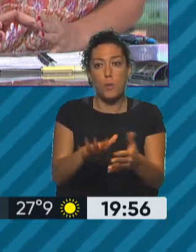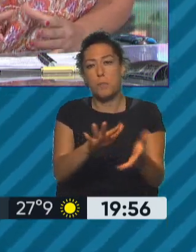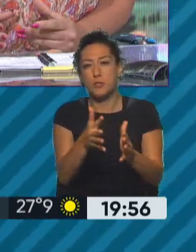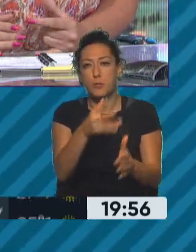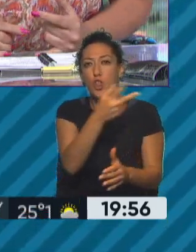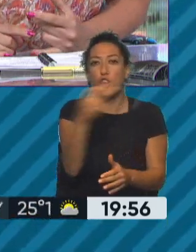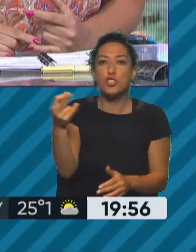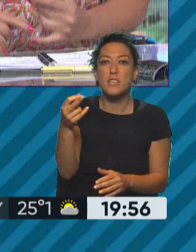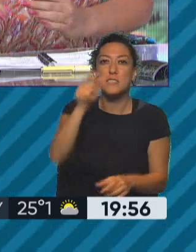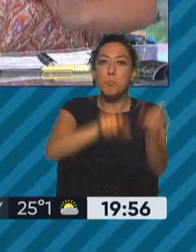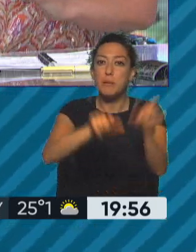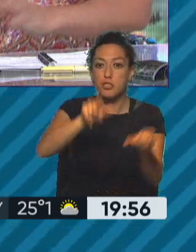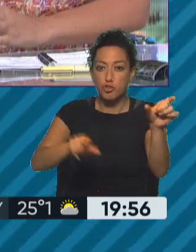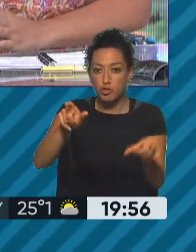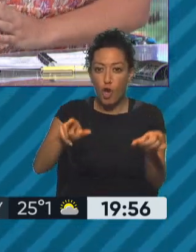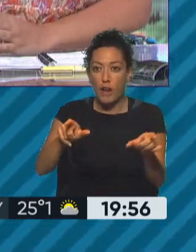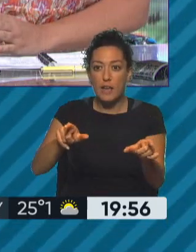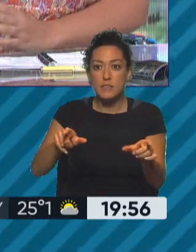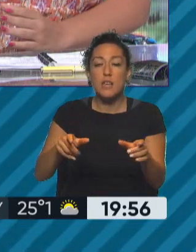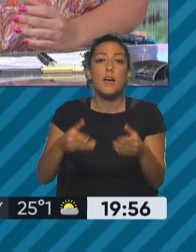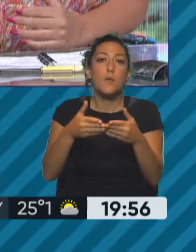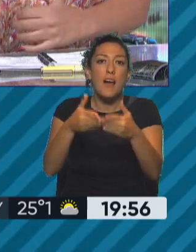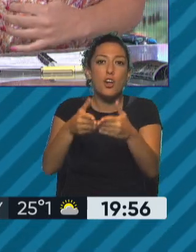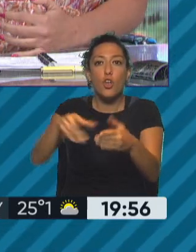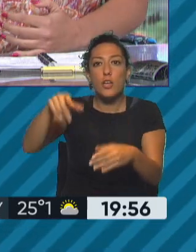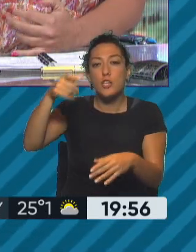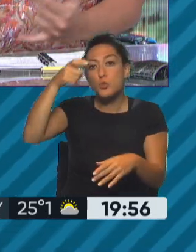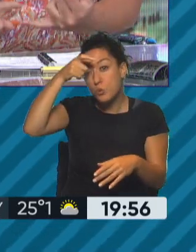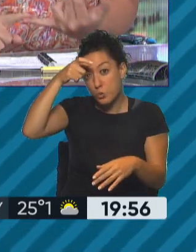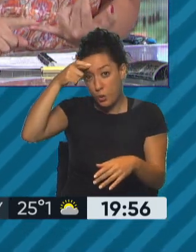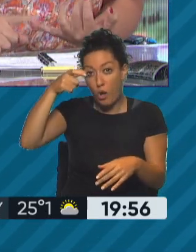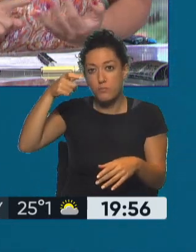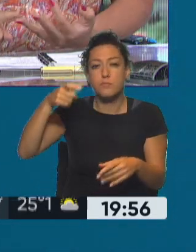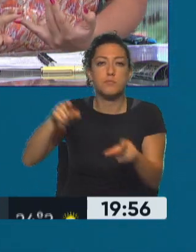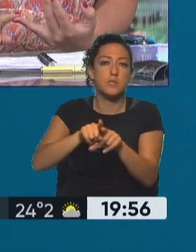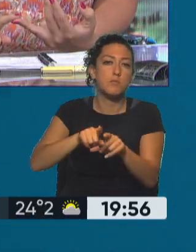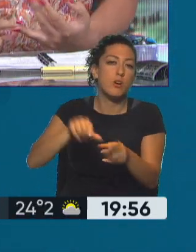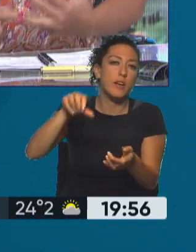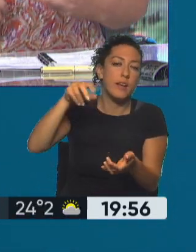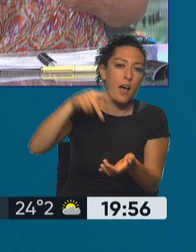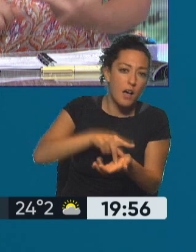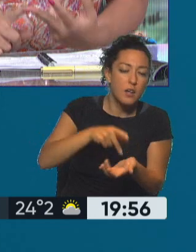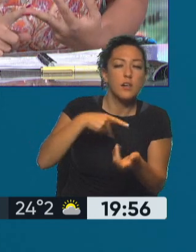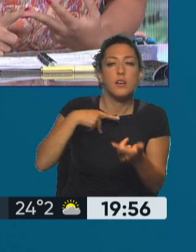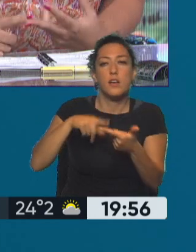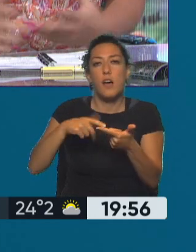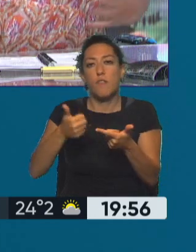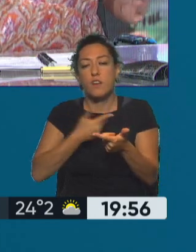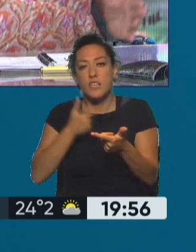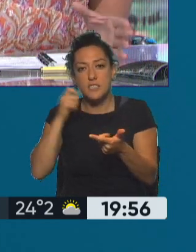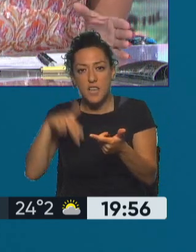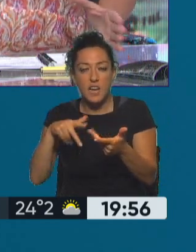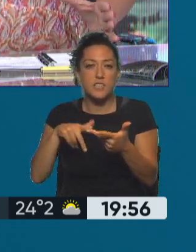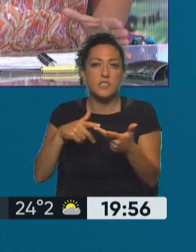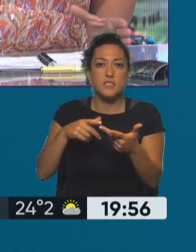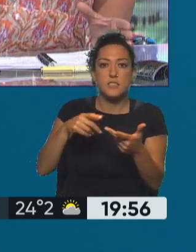de 200 personas que huían era un barco Turco pero venían de países como Irak Afganistán Siria entre